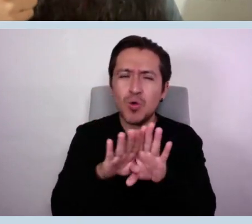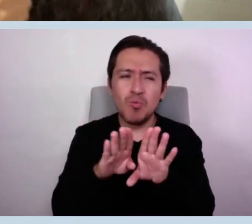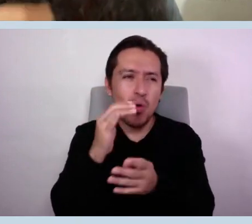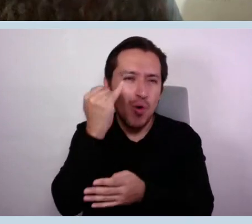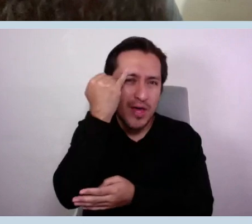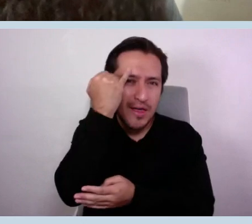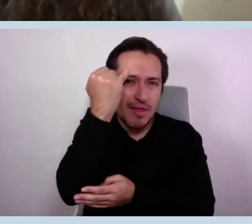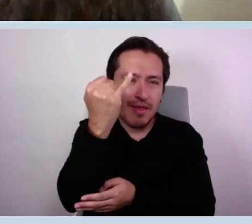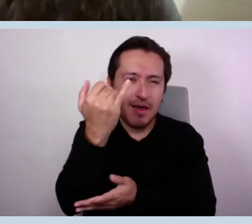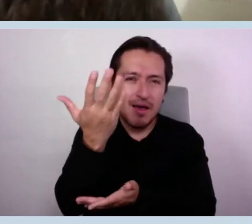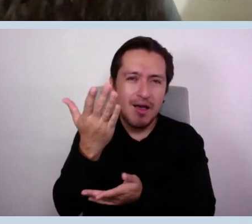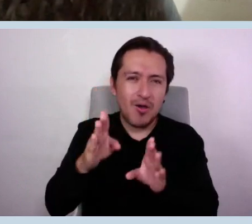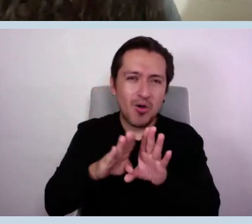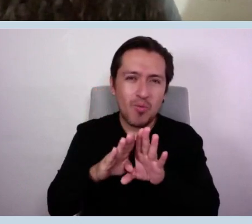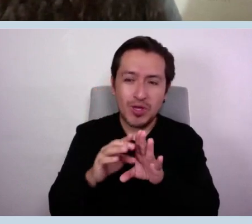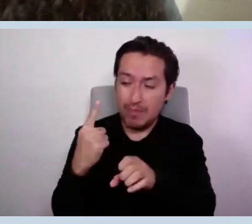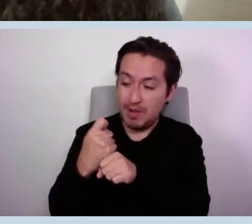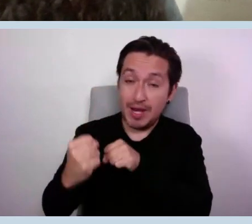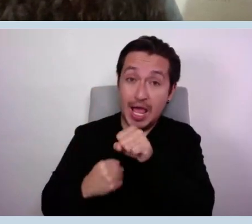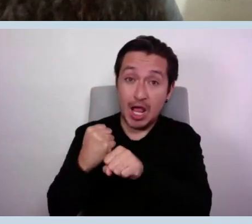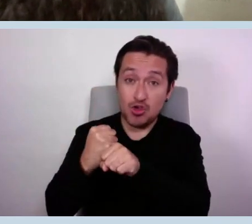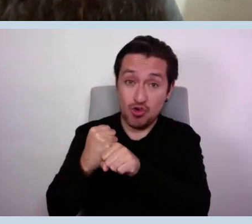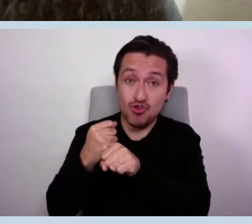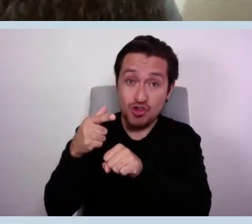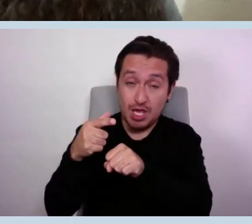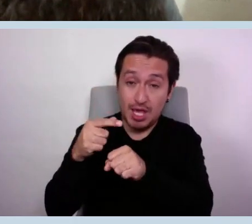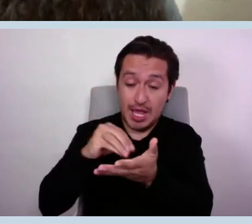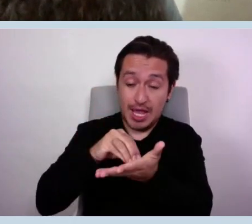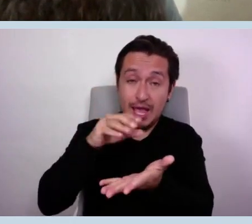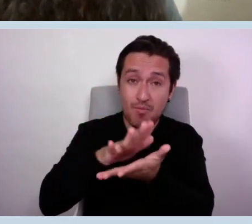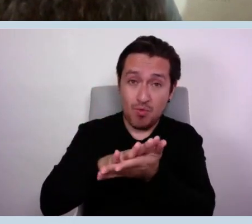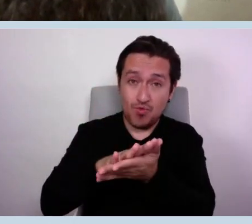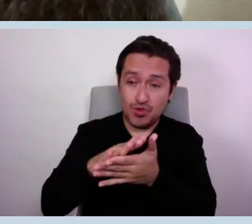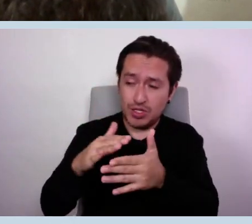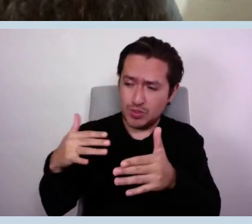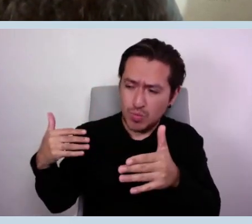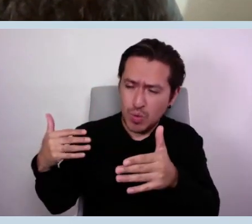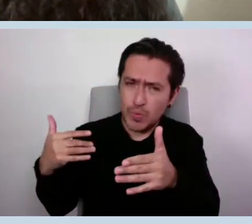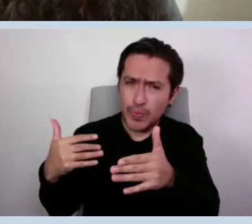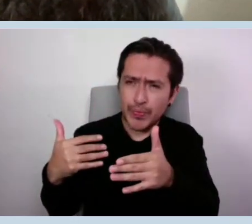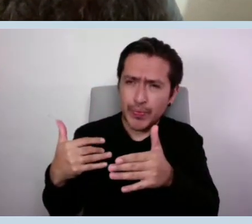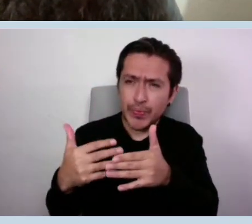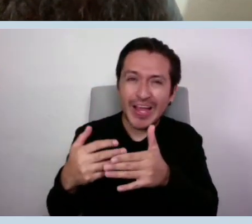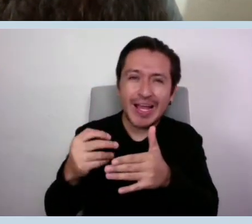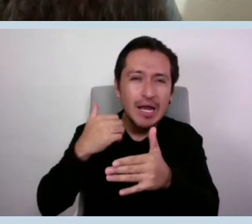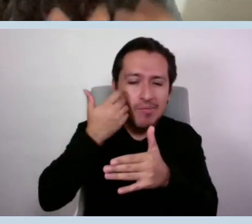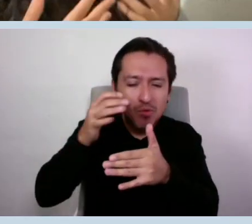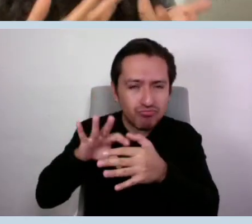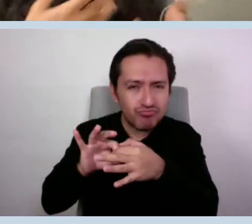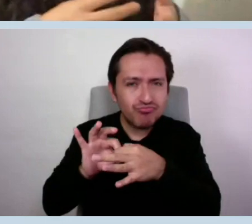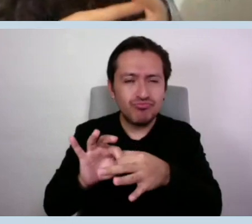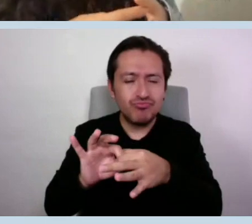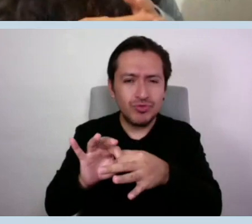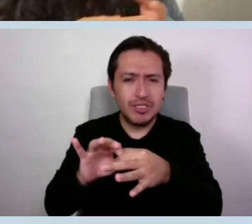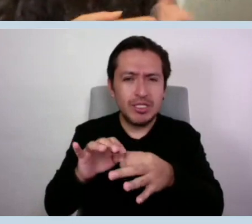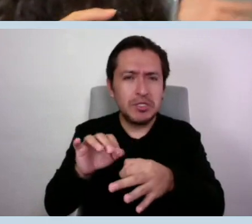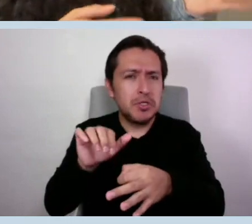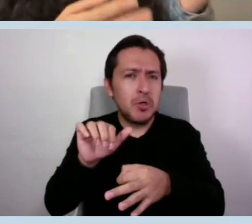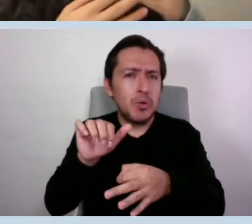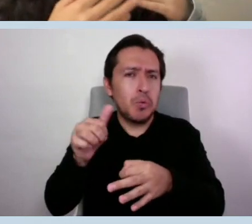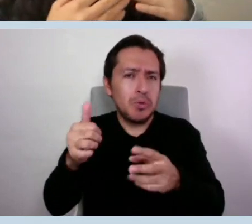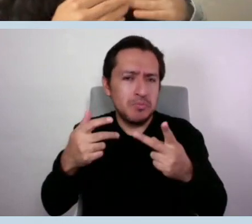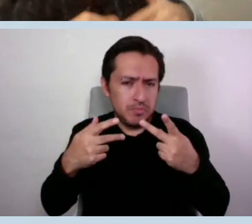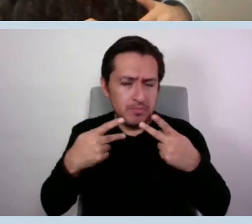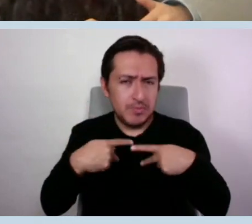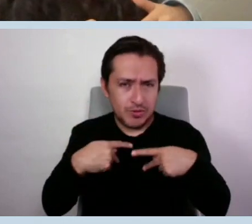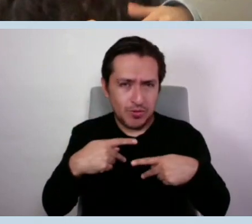sido todo el primer año de apuntes y gpso ariva Gómez e que tiene tamb una experiencia editorial y formó